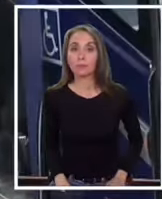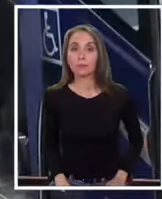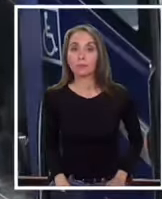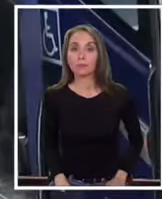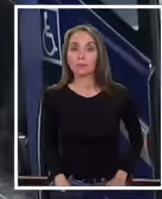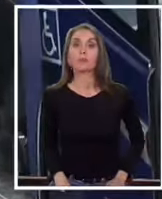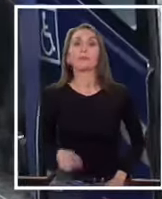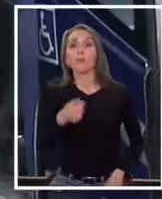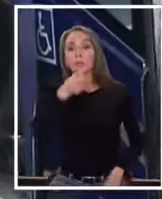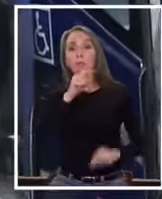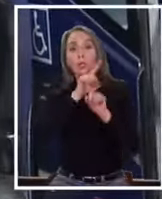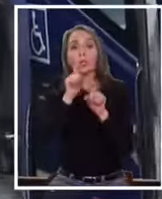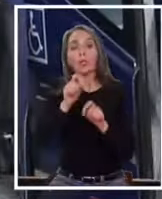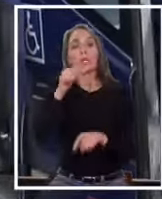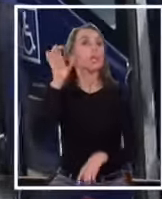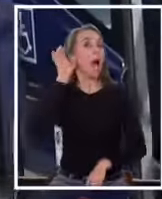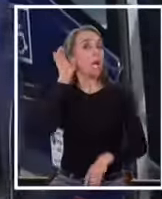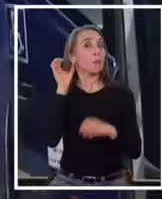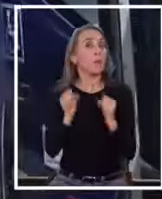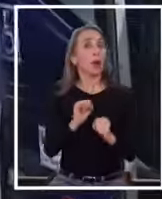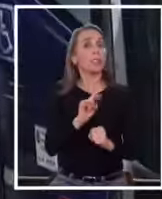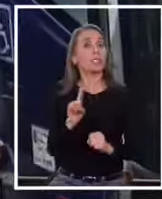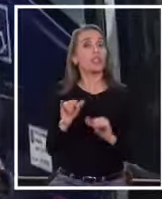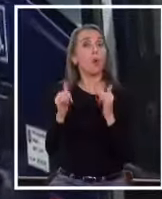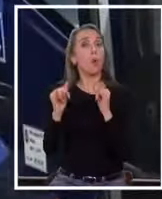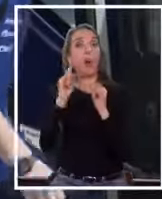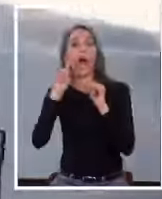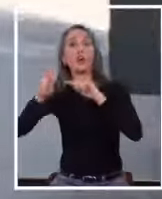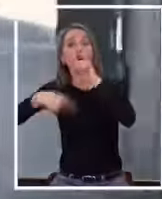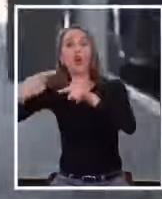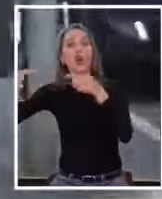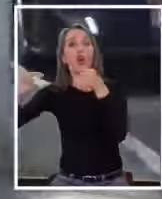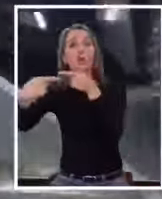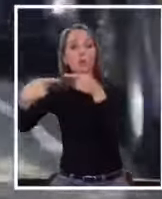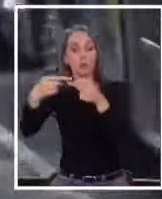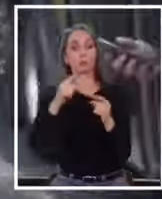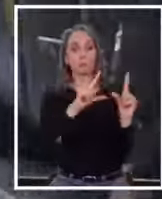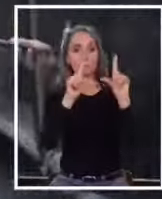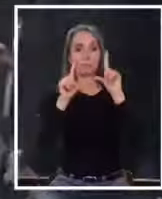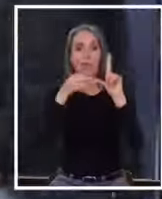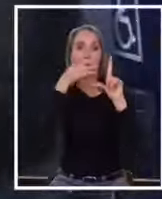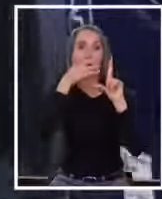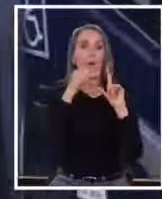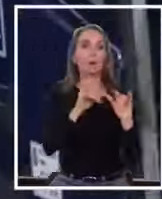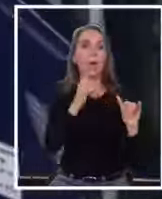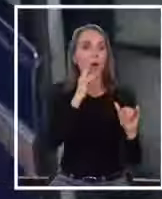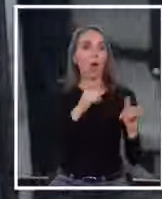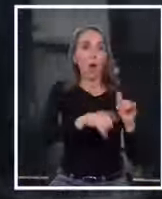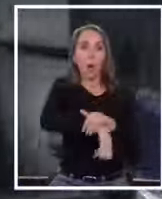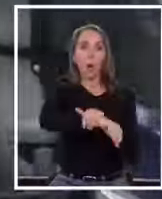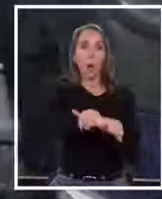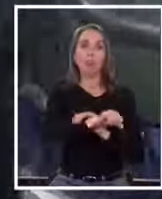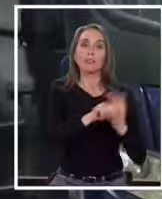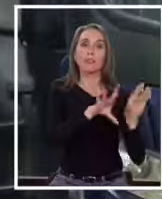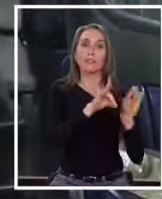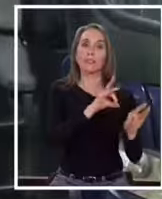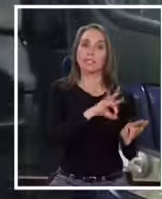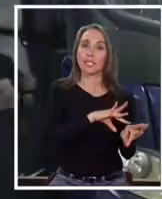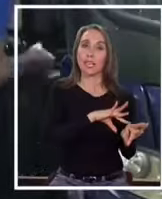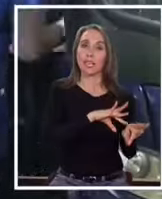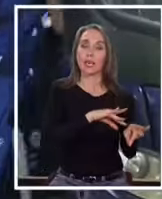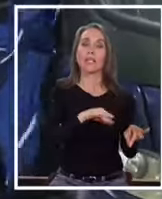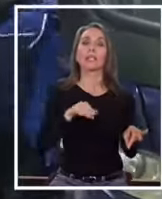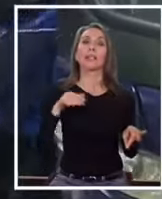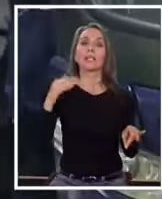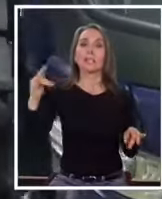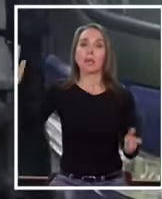¿Y podrá jugar ese partido Alexis Sánchez? Ya te lo voy a contar, porque aquí tenemos imágenes de los jugadores de la selección chilena que